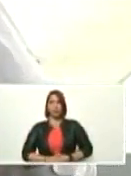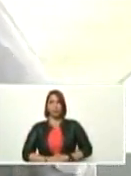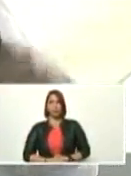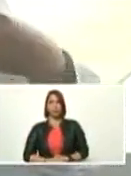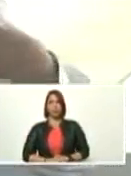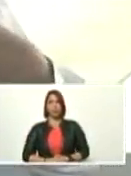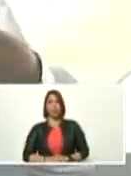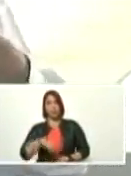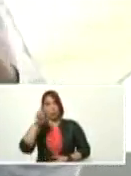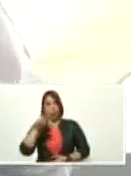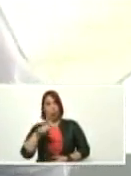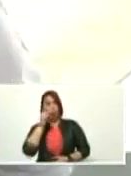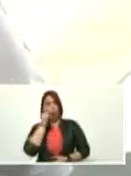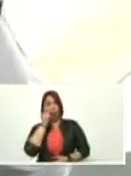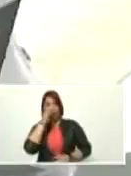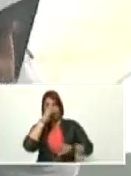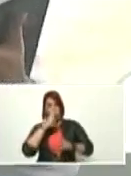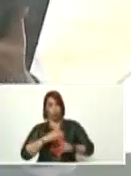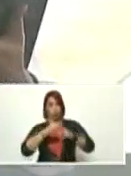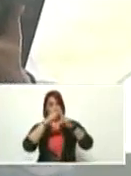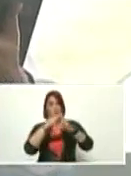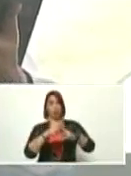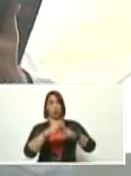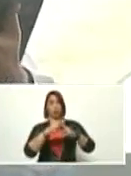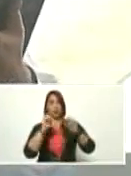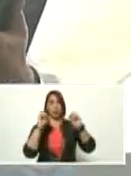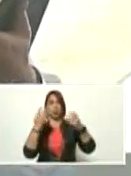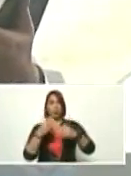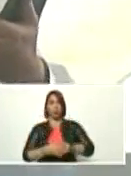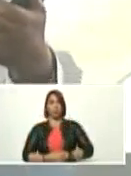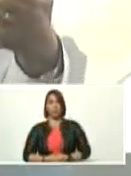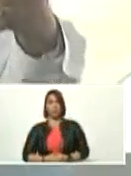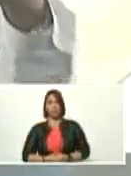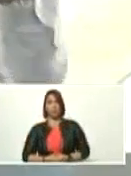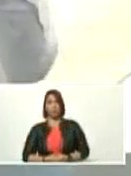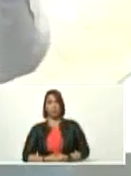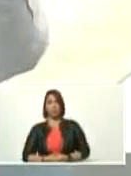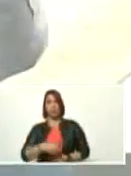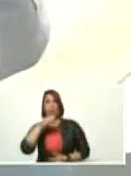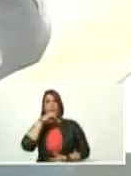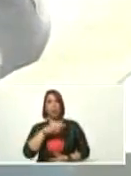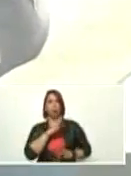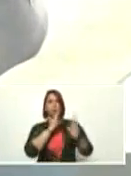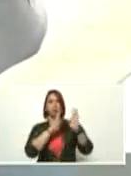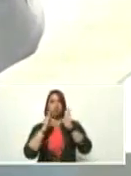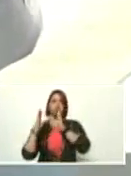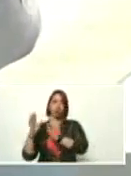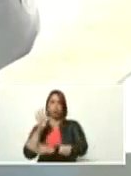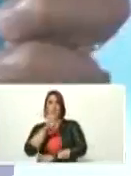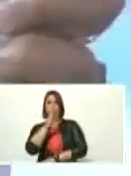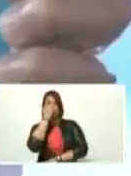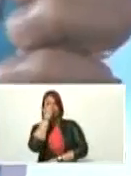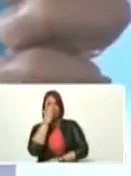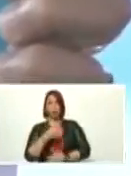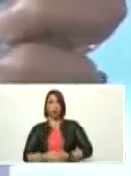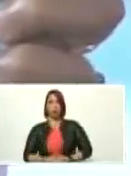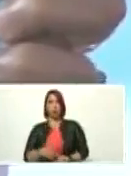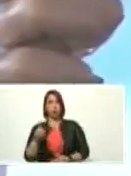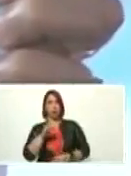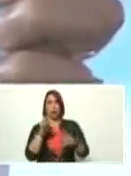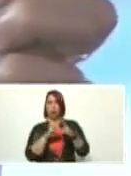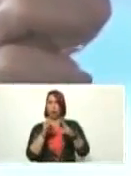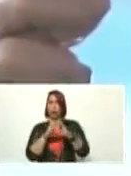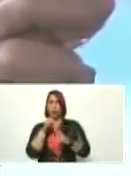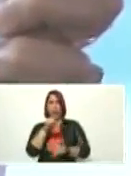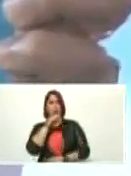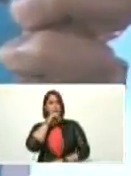Cleber Ramírez, honor y gloria a Cleber Ramírez, historia documental del 4 de febrero. No lo conozco este libro, ese